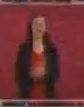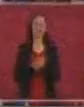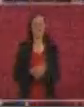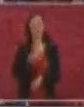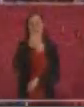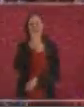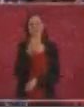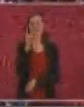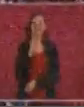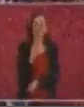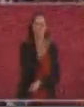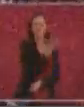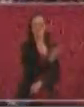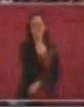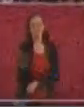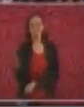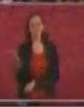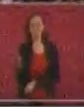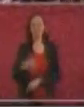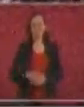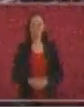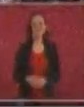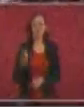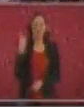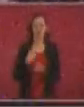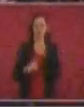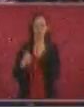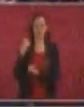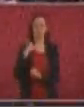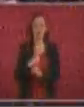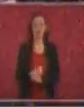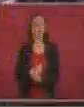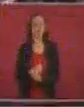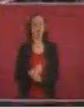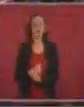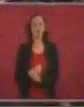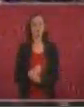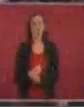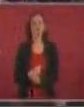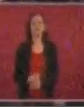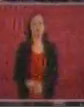Entonces ya para está previsto para más o menos,